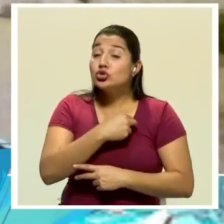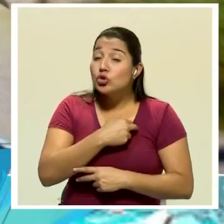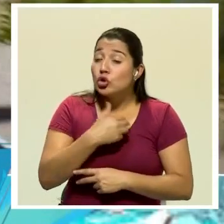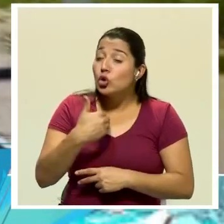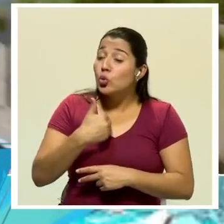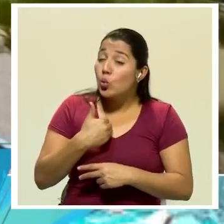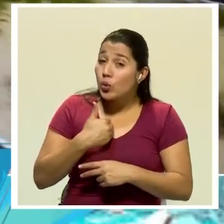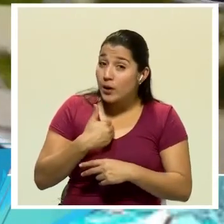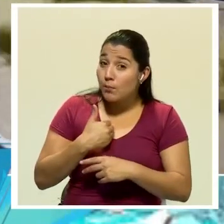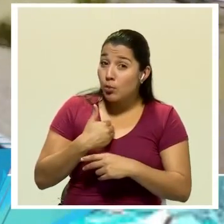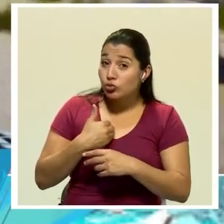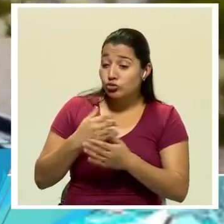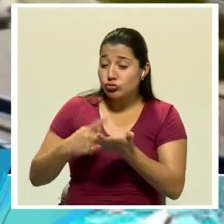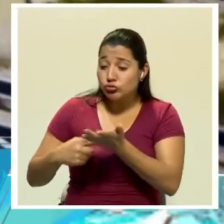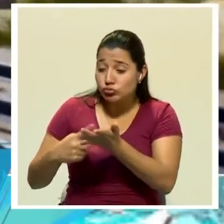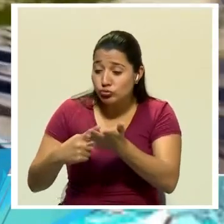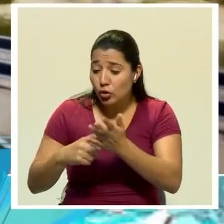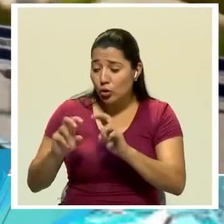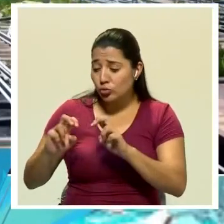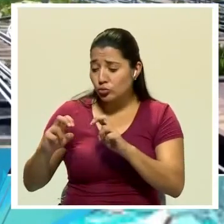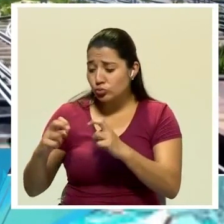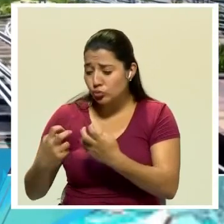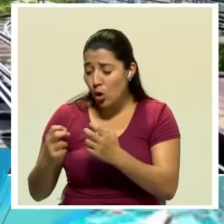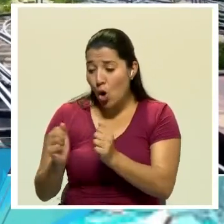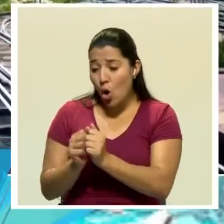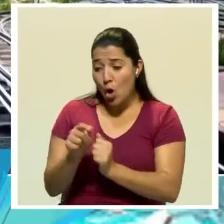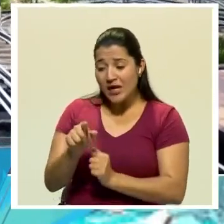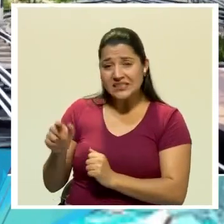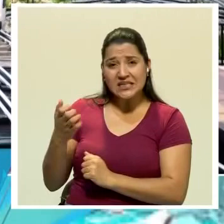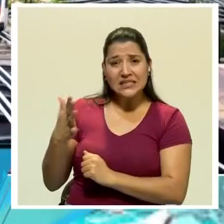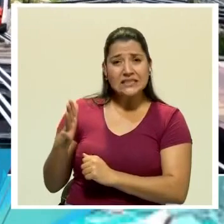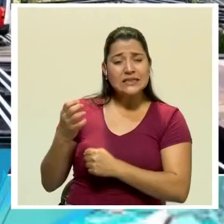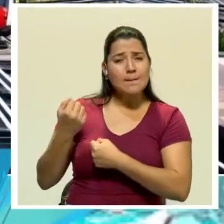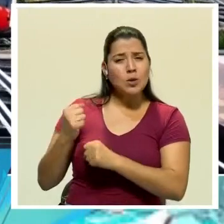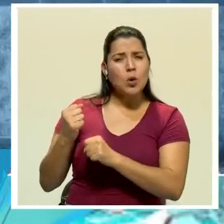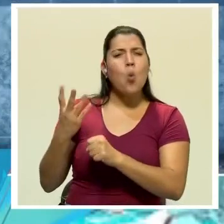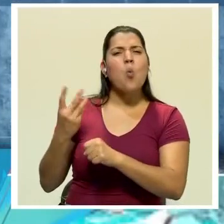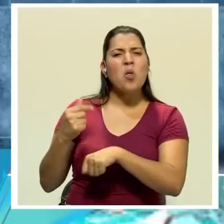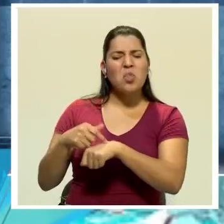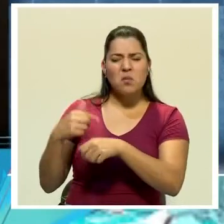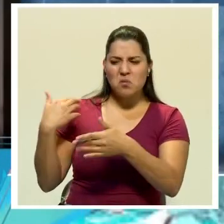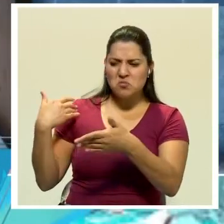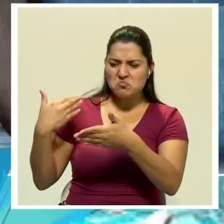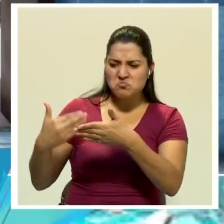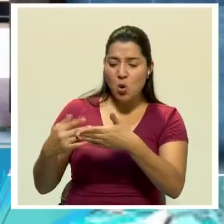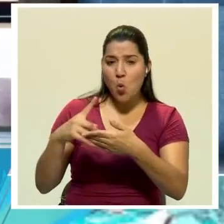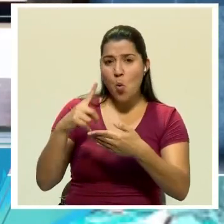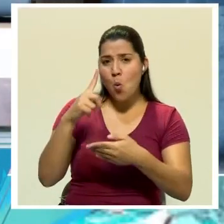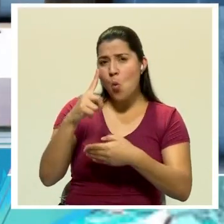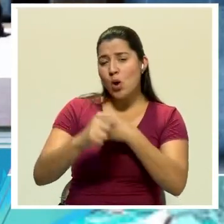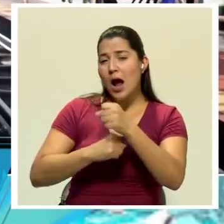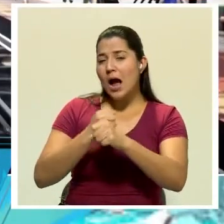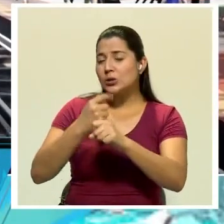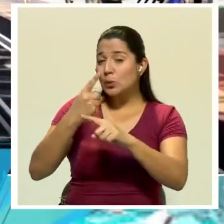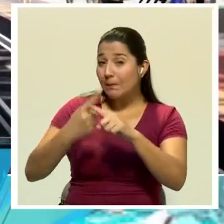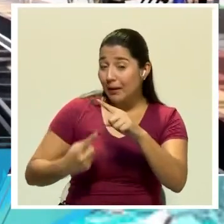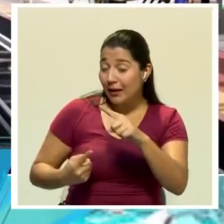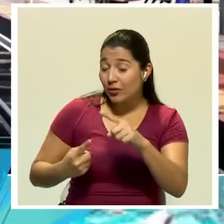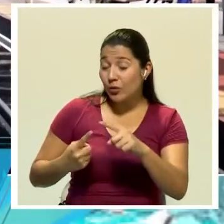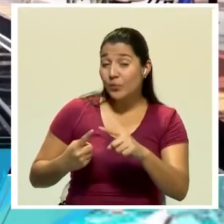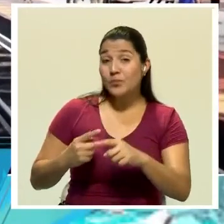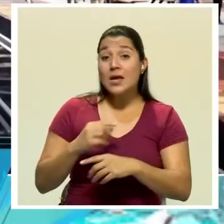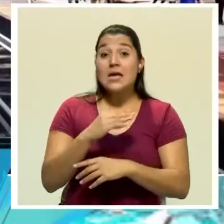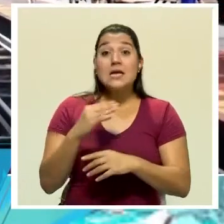mesas de trabajo con esas 15 municipalidades durante año y medio y a través de esas, a través